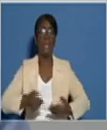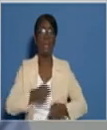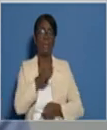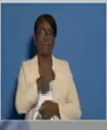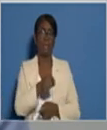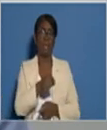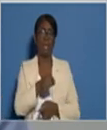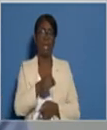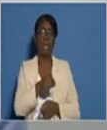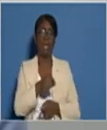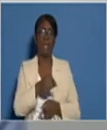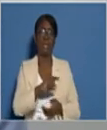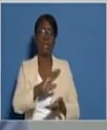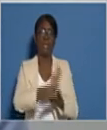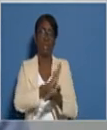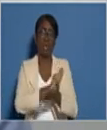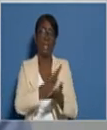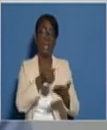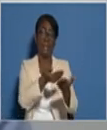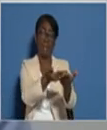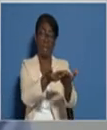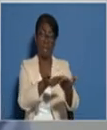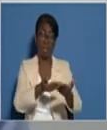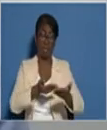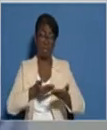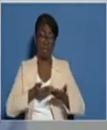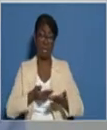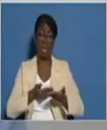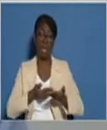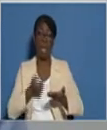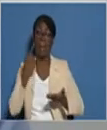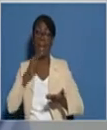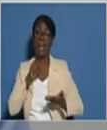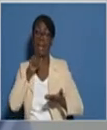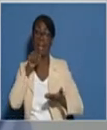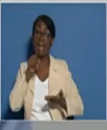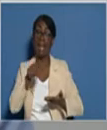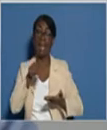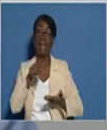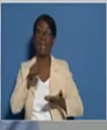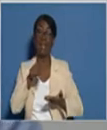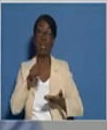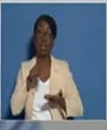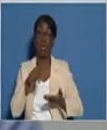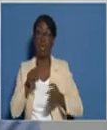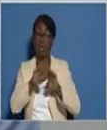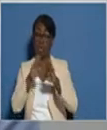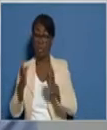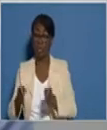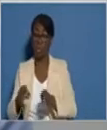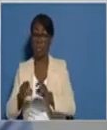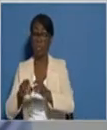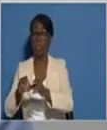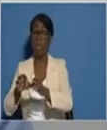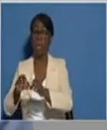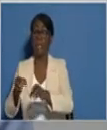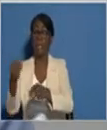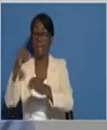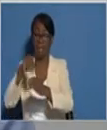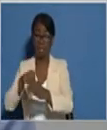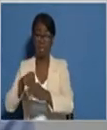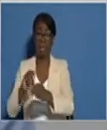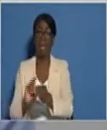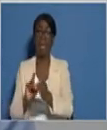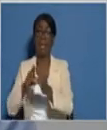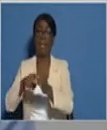Envía sus solicitudes a aquellos que no han enviado para que puedan sus trabajadores entrar a la base de datos del Plan Panamá Solidario.